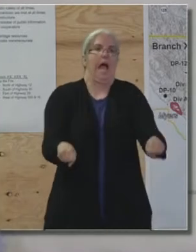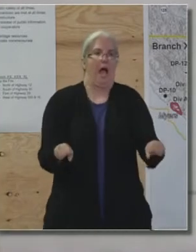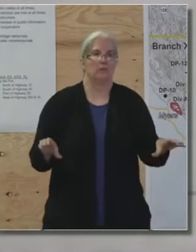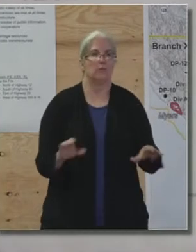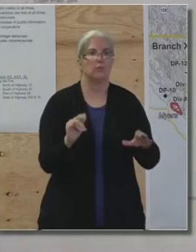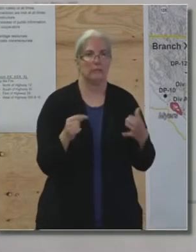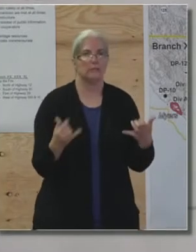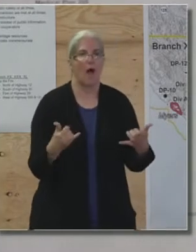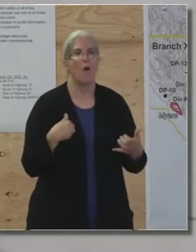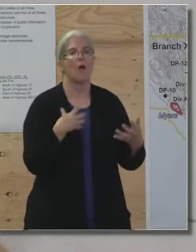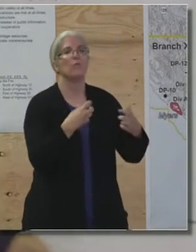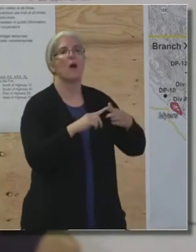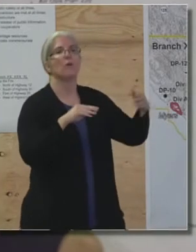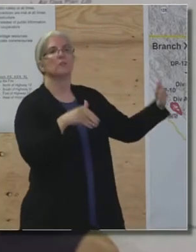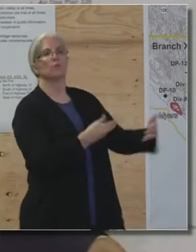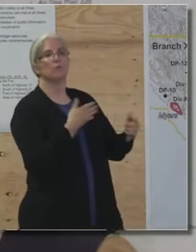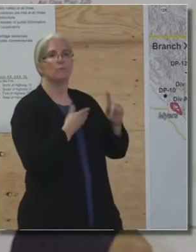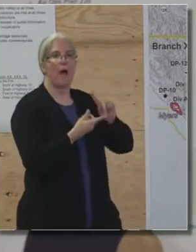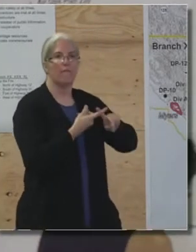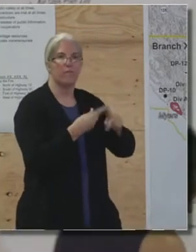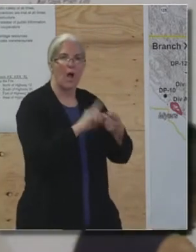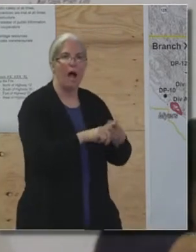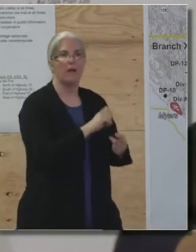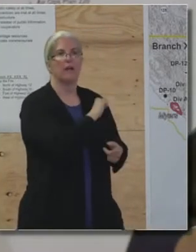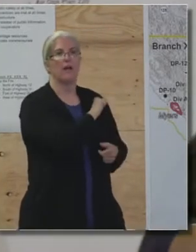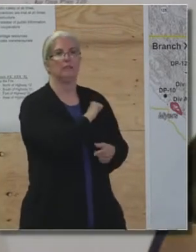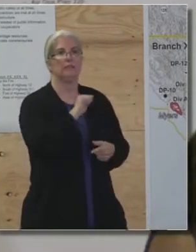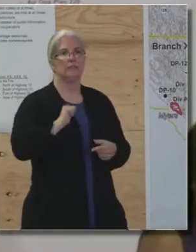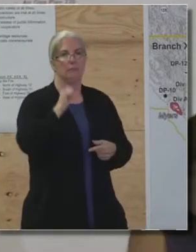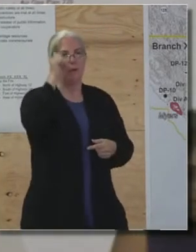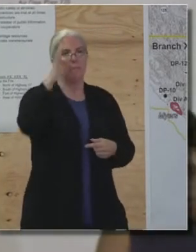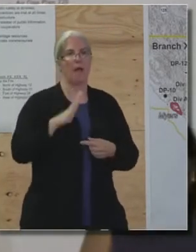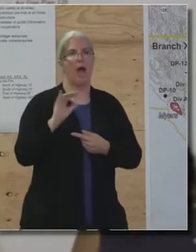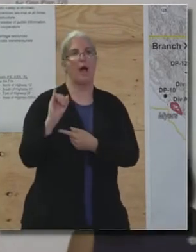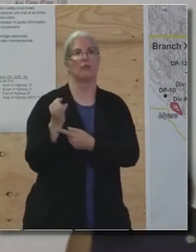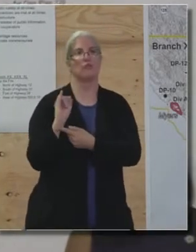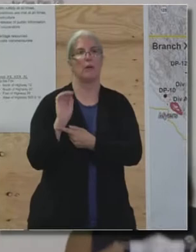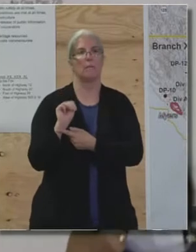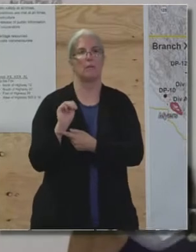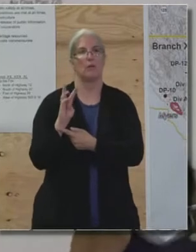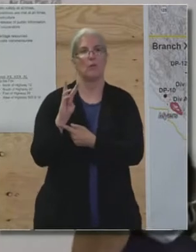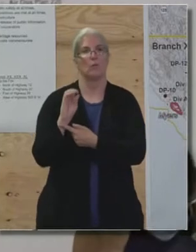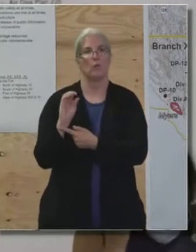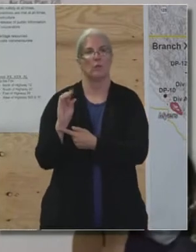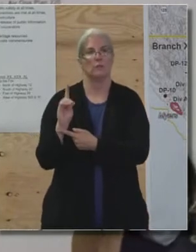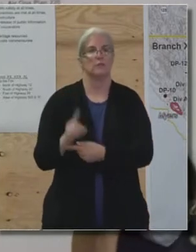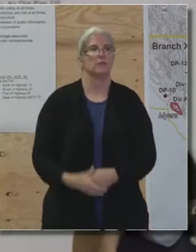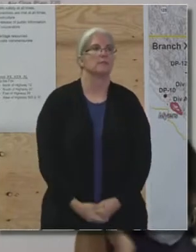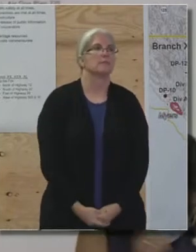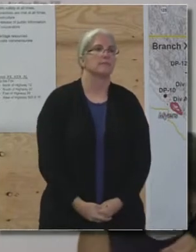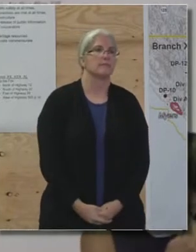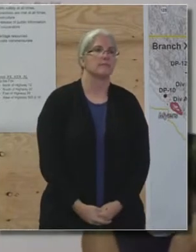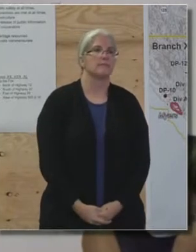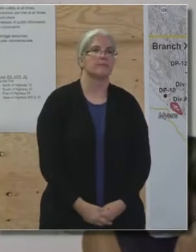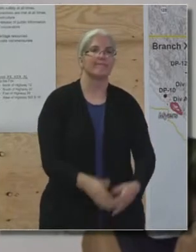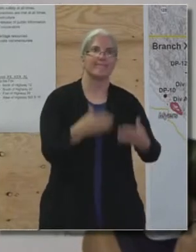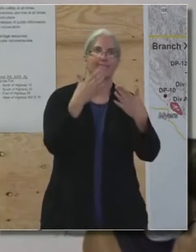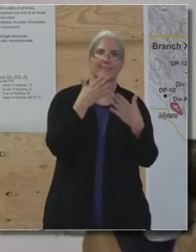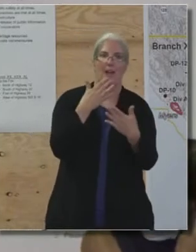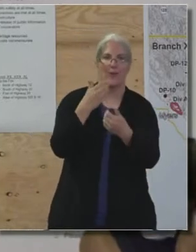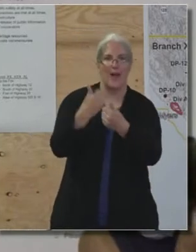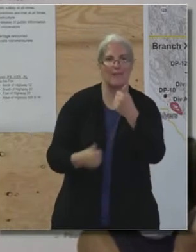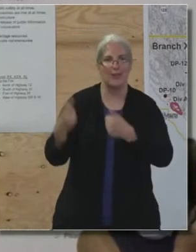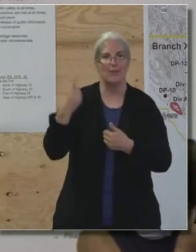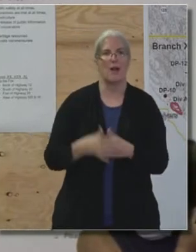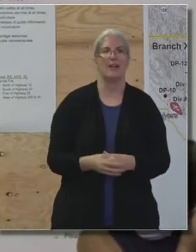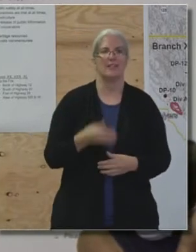palabra a mi buen amigo asambleísta jim beall jr gracias y gracias a todos por estar aquí